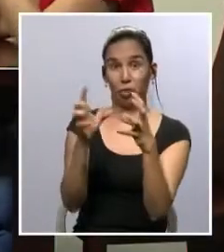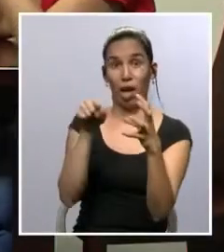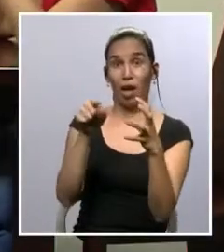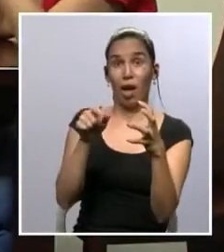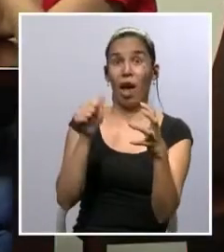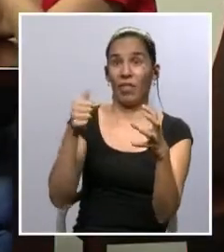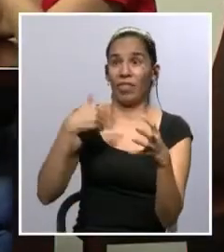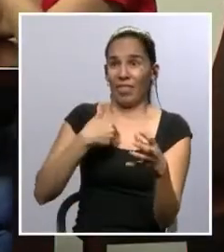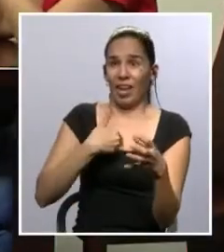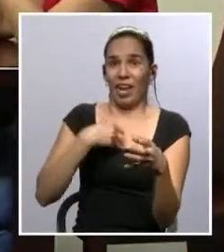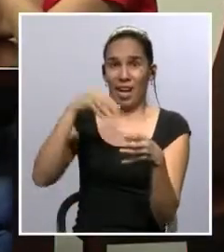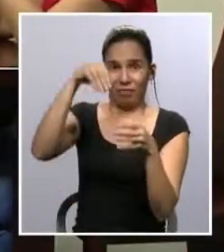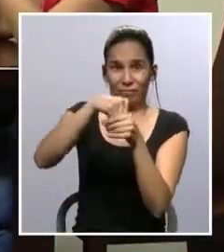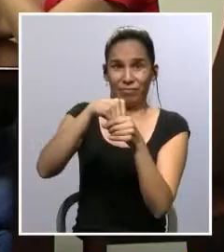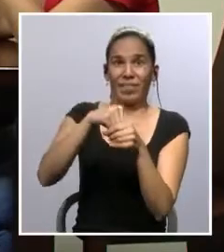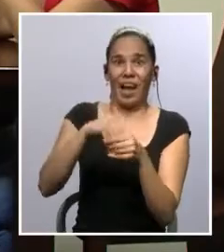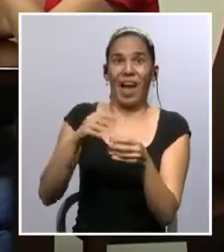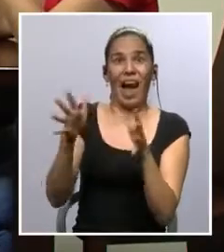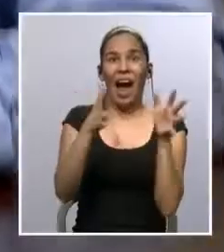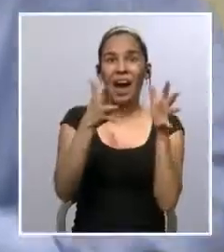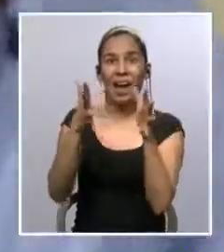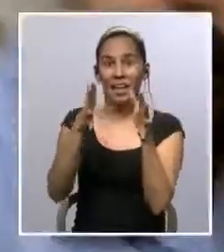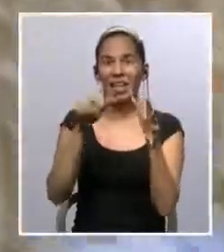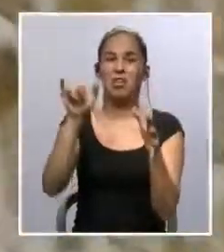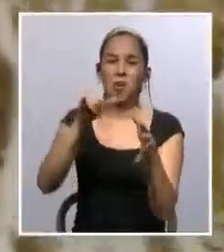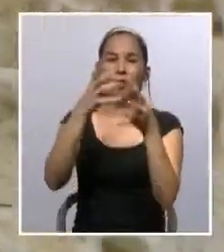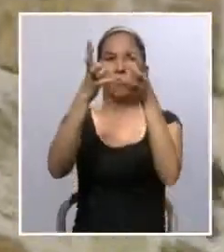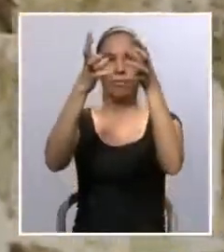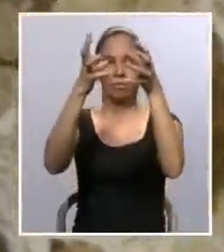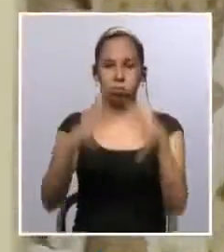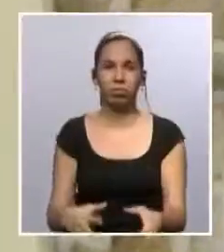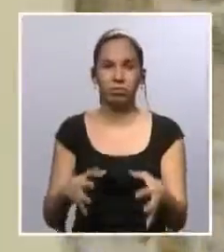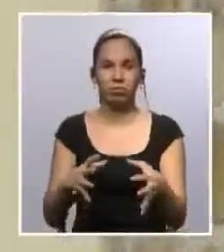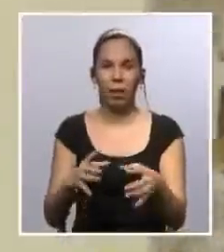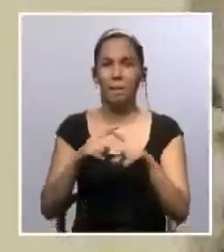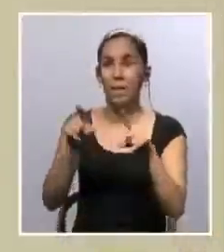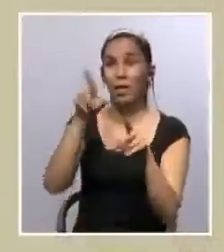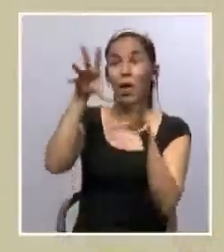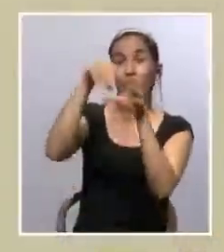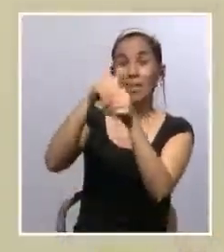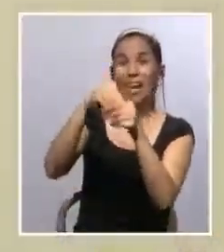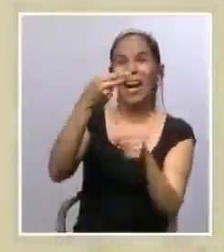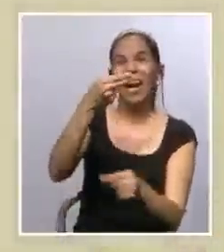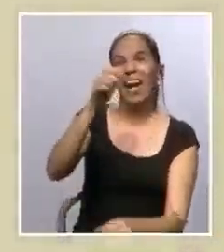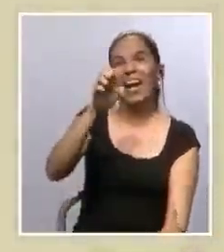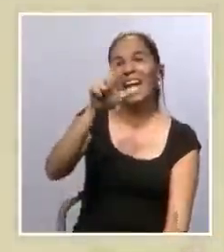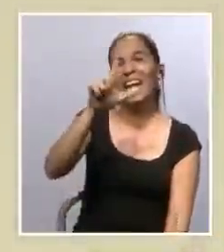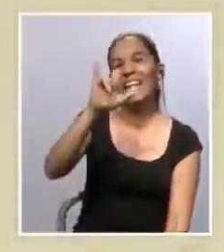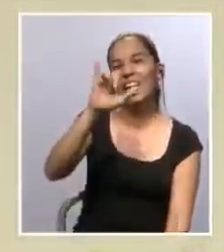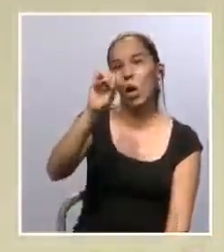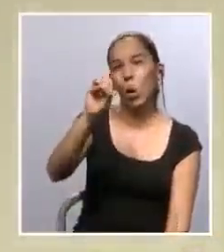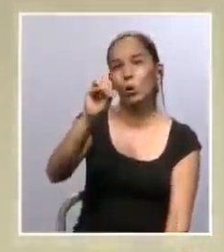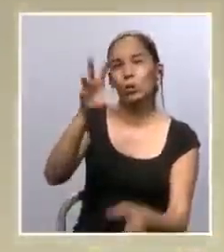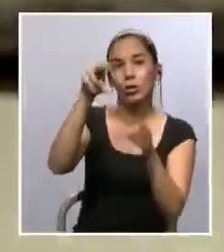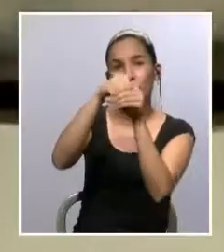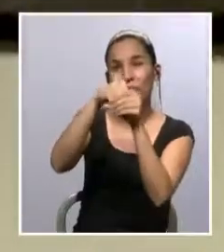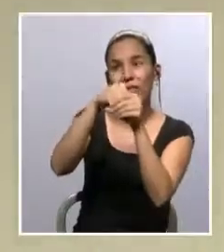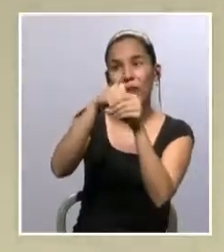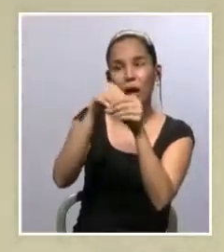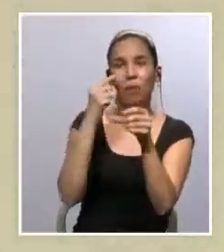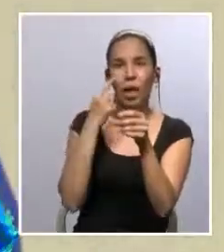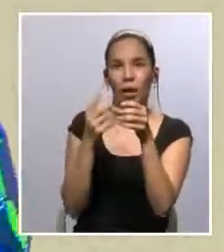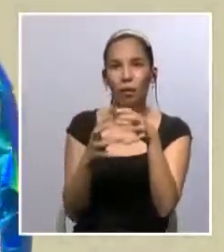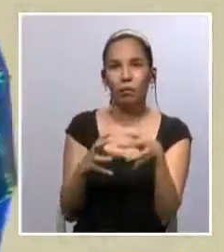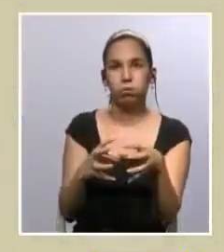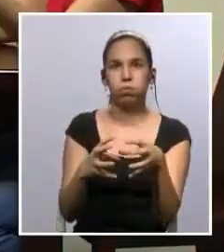lo que ocurre, se va para abajo. Pero este globo está lleno de helio. Y vea lo que ocurre. Asciende,